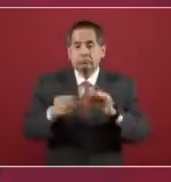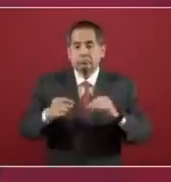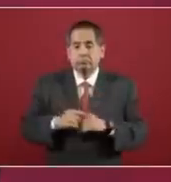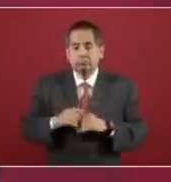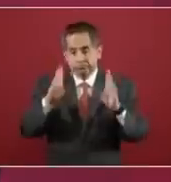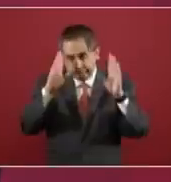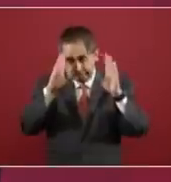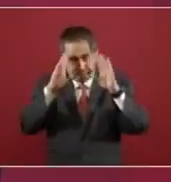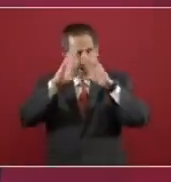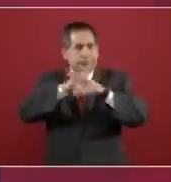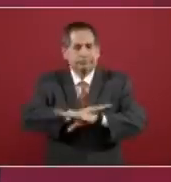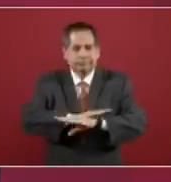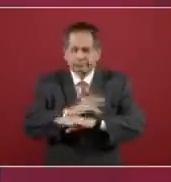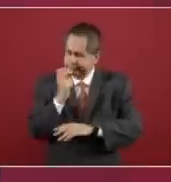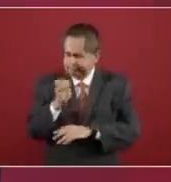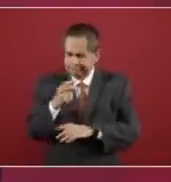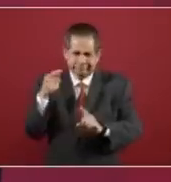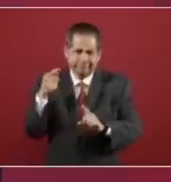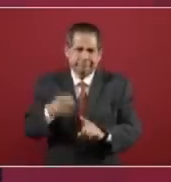reconciliación